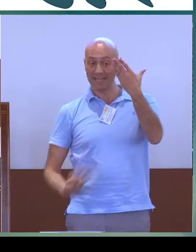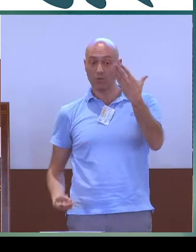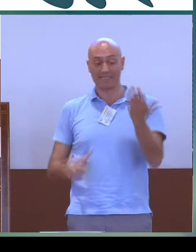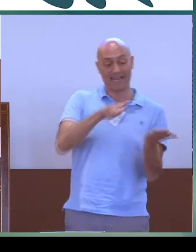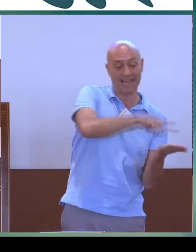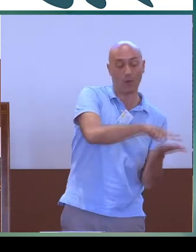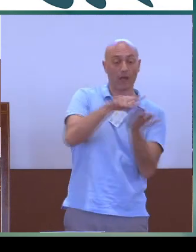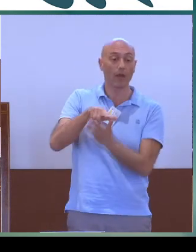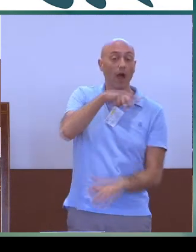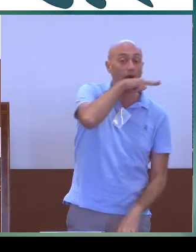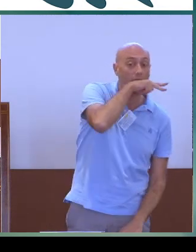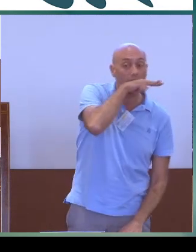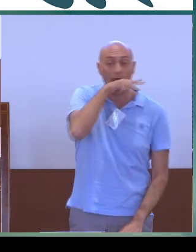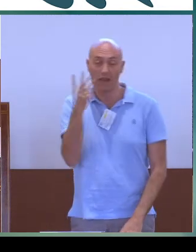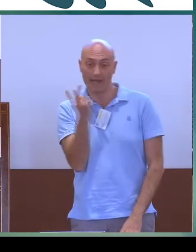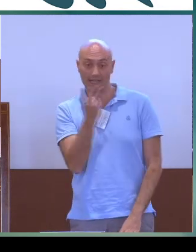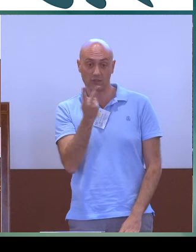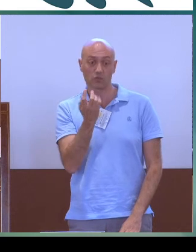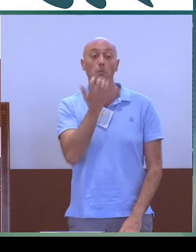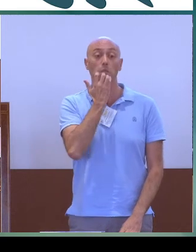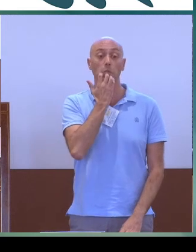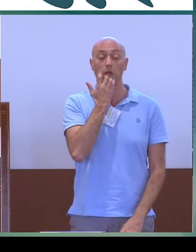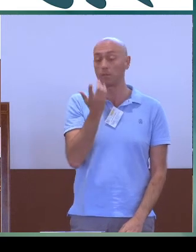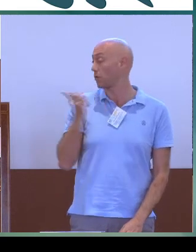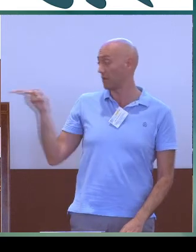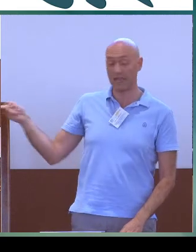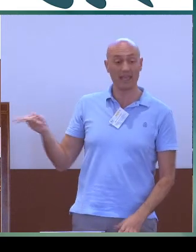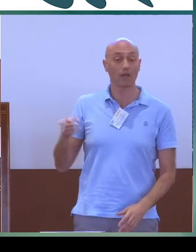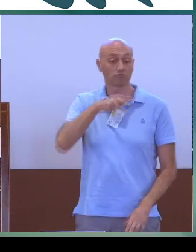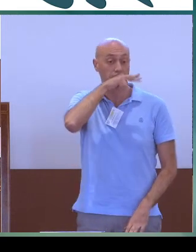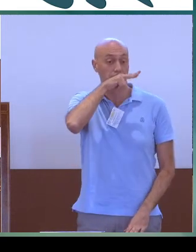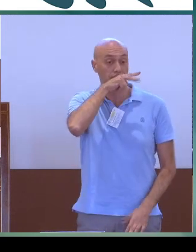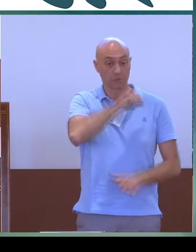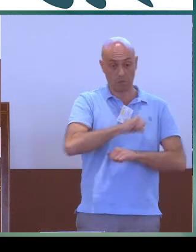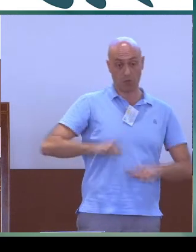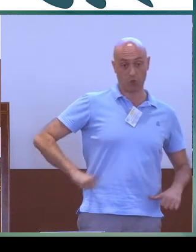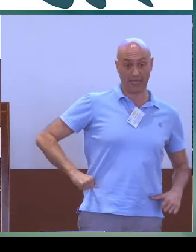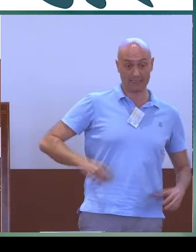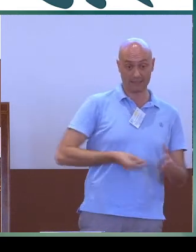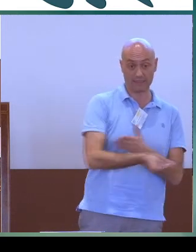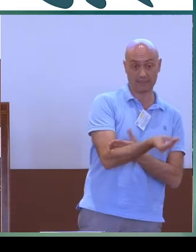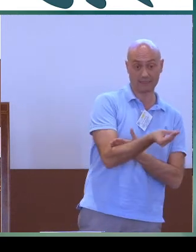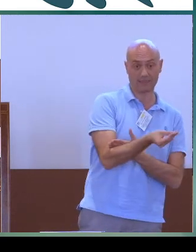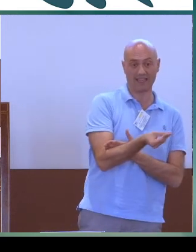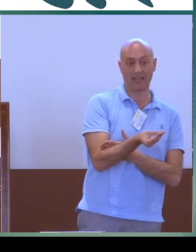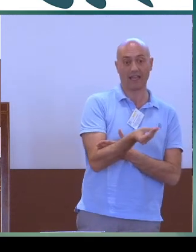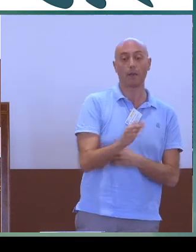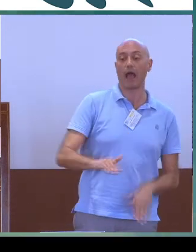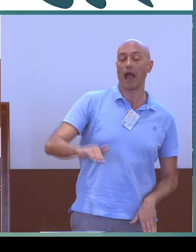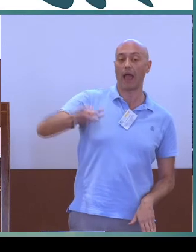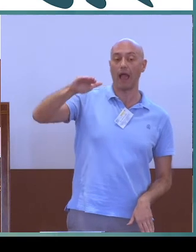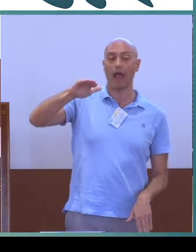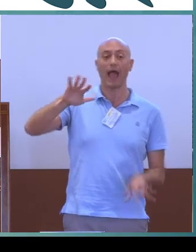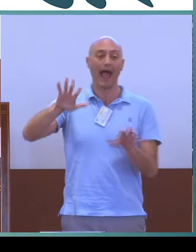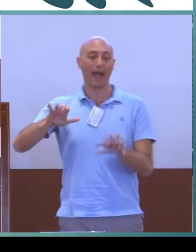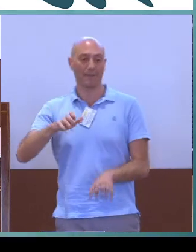castellano y podría estar hablando en portugués, que es mi lengua materna, pero tengo que elegir una de las lenguas. No puedo hablar en portugués y hablar en